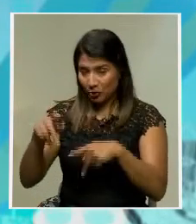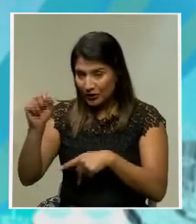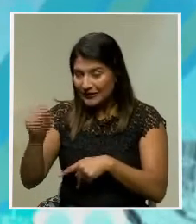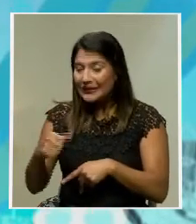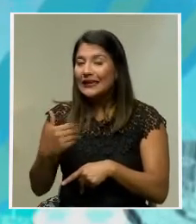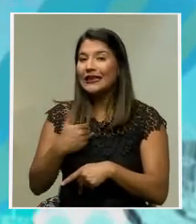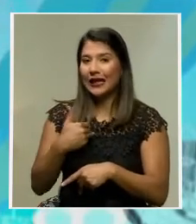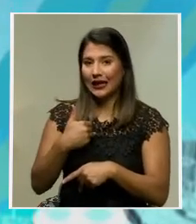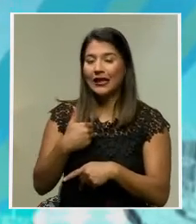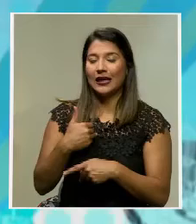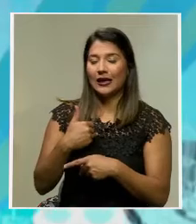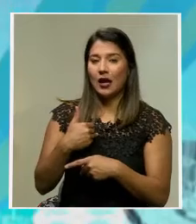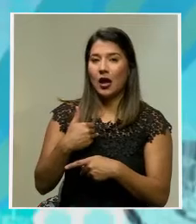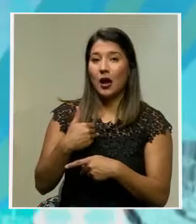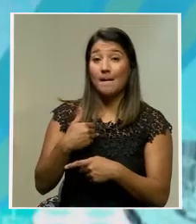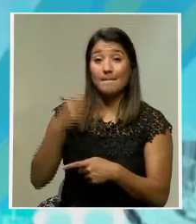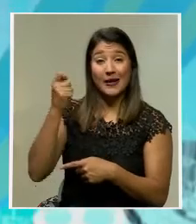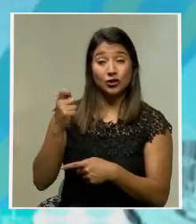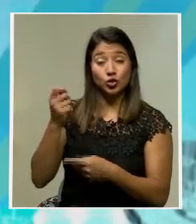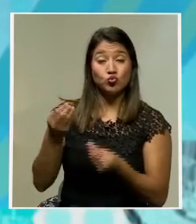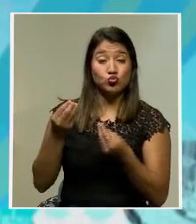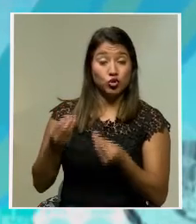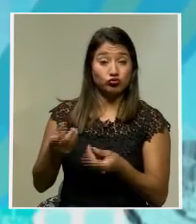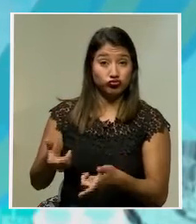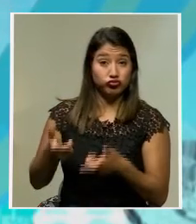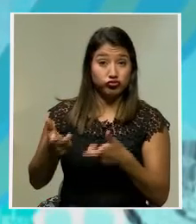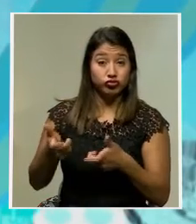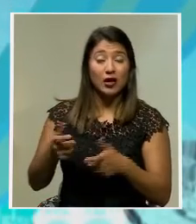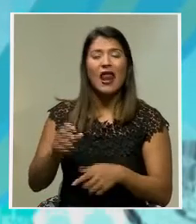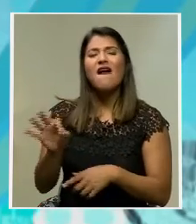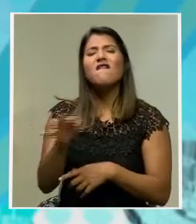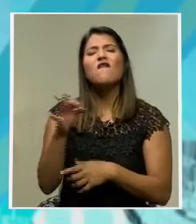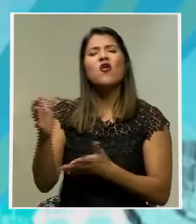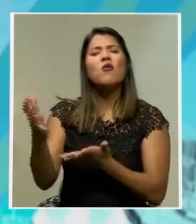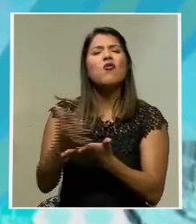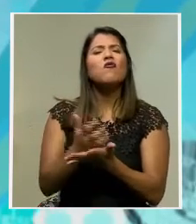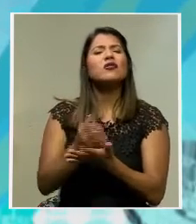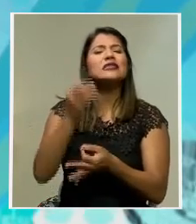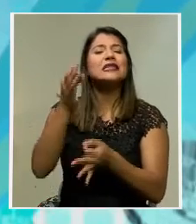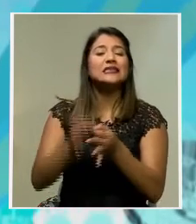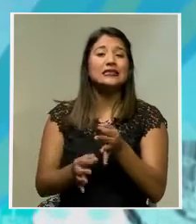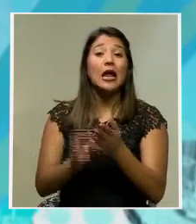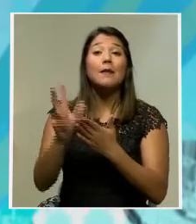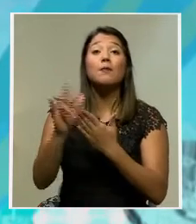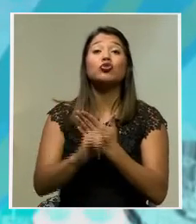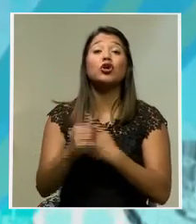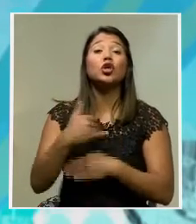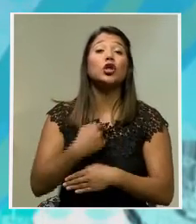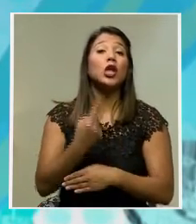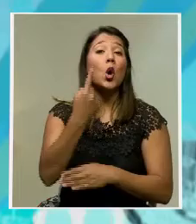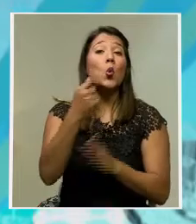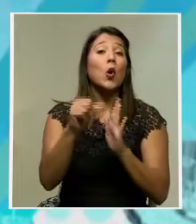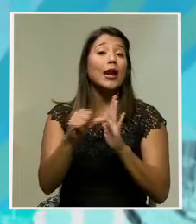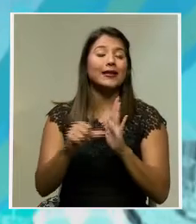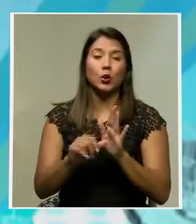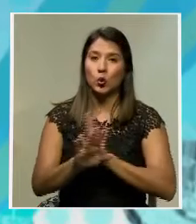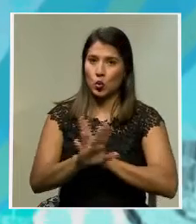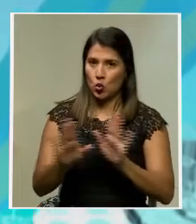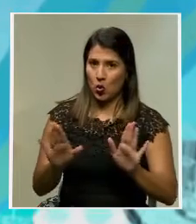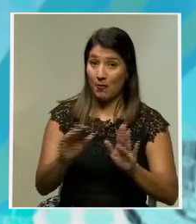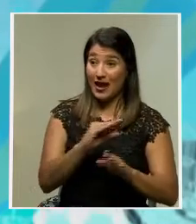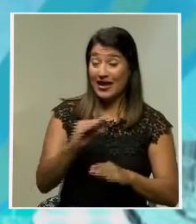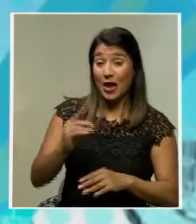Y la forma en que se recauda esto es muy sencilla. El proyecto es un único artículo y lo que hace es que obliga a todos